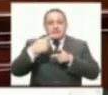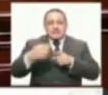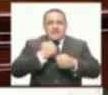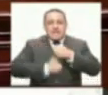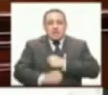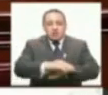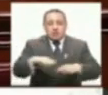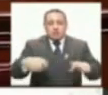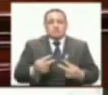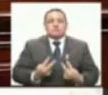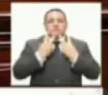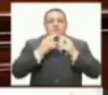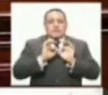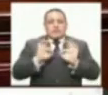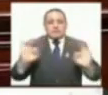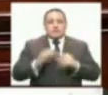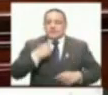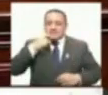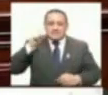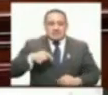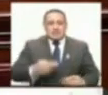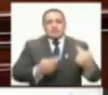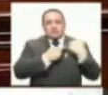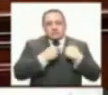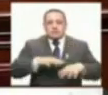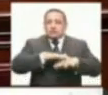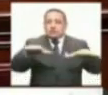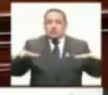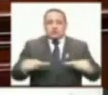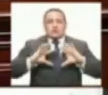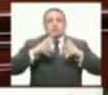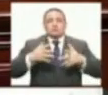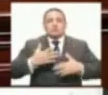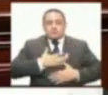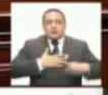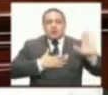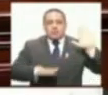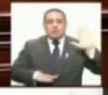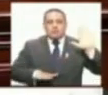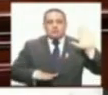generaciones y cumpliremos nuestras responsabilidades con esta parte del mundo. Es mi compromiso.